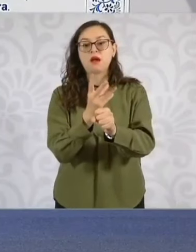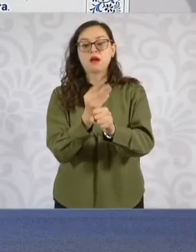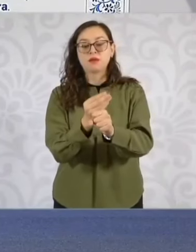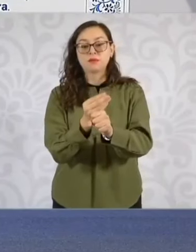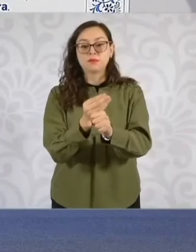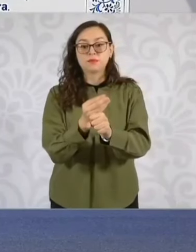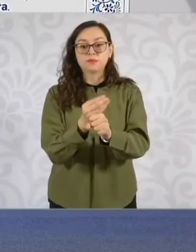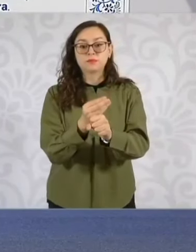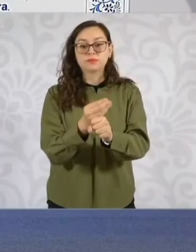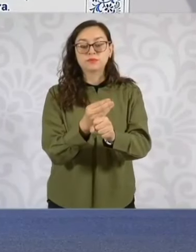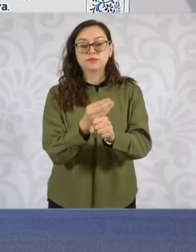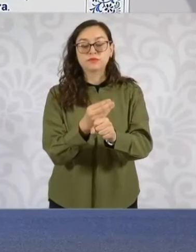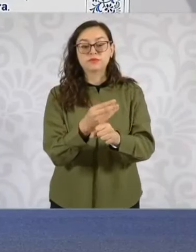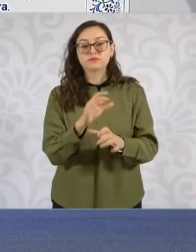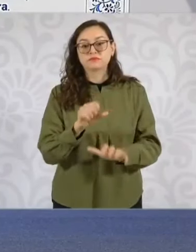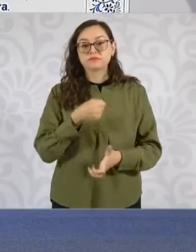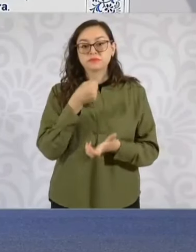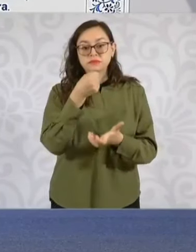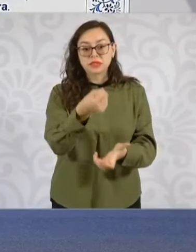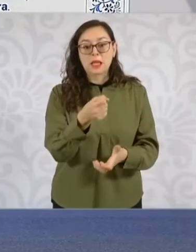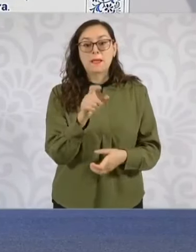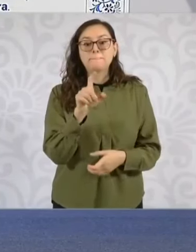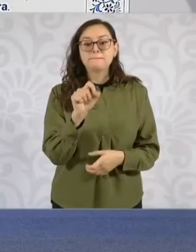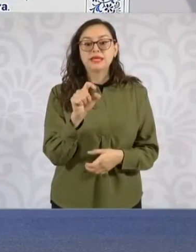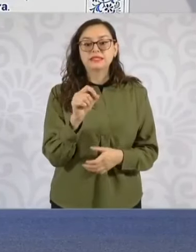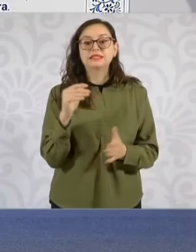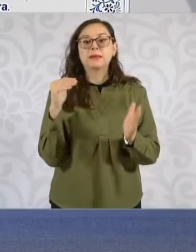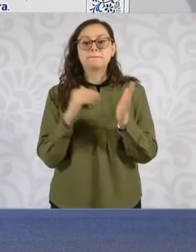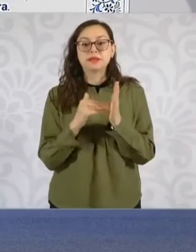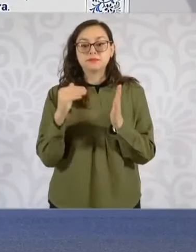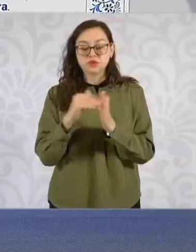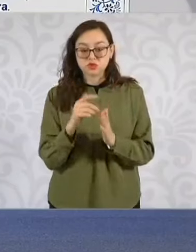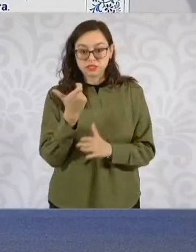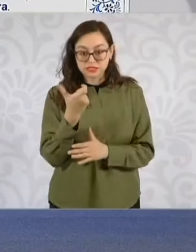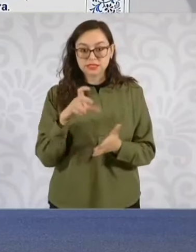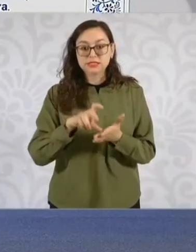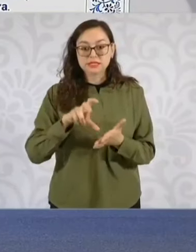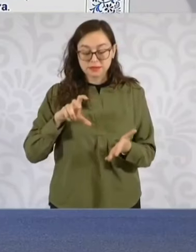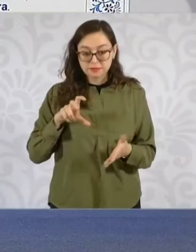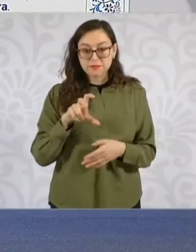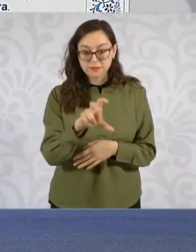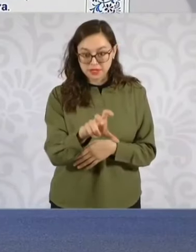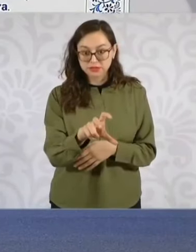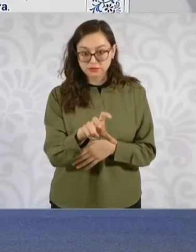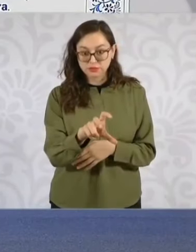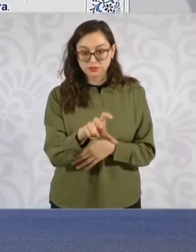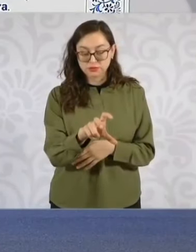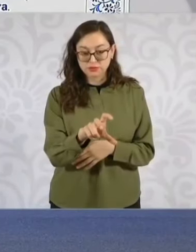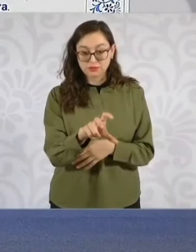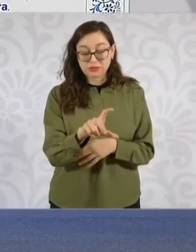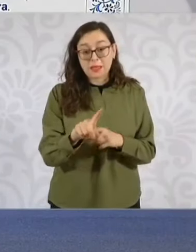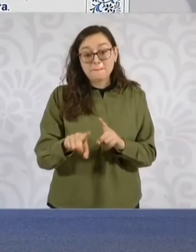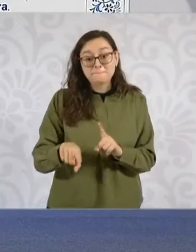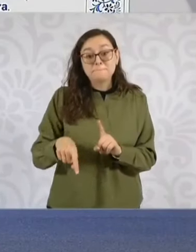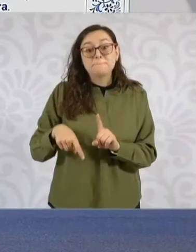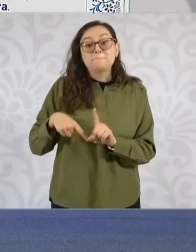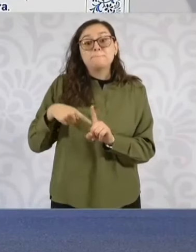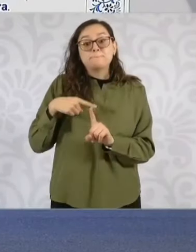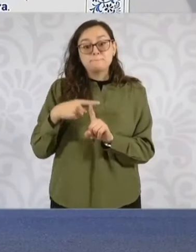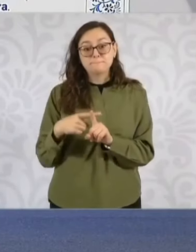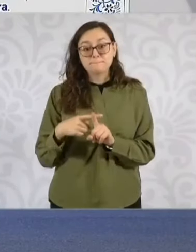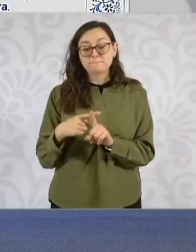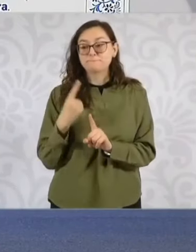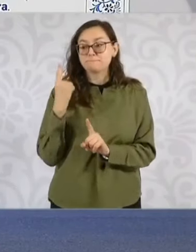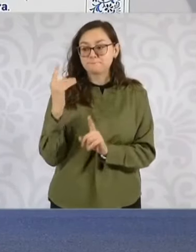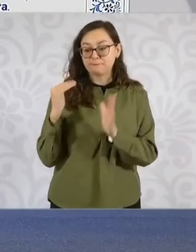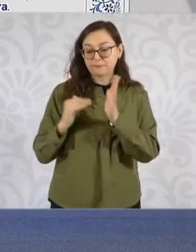de 20.000 millones de pesos. Esto va a ser adicional al 1 millón de créditos para